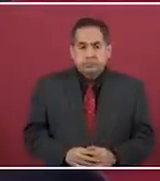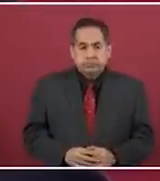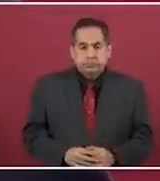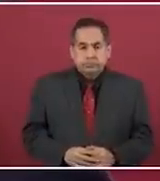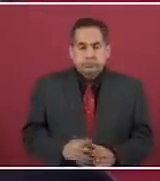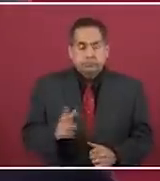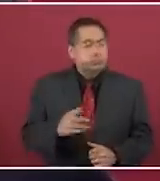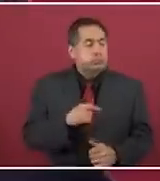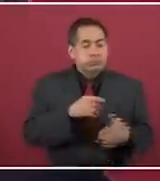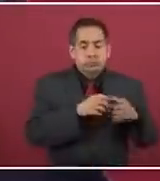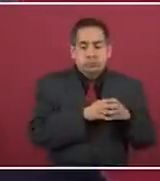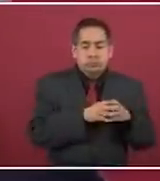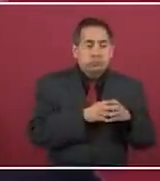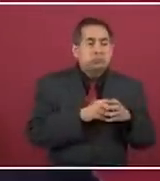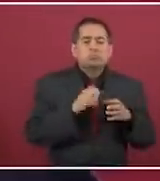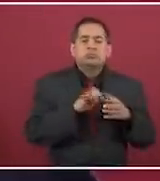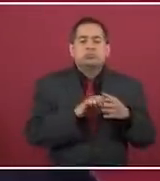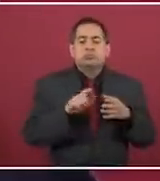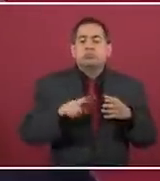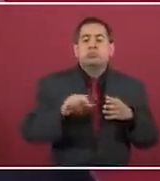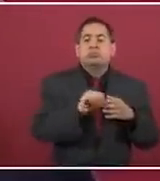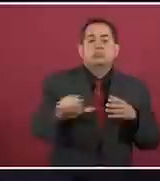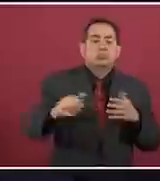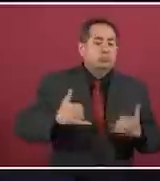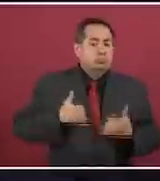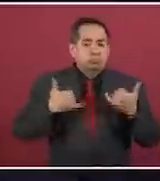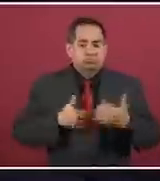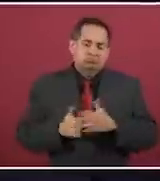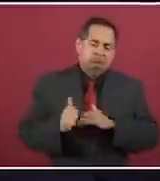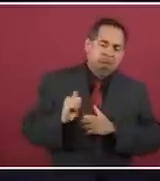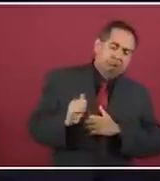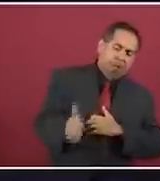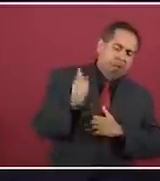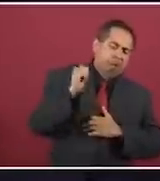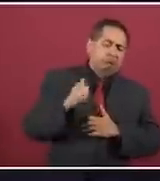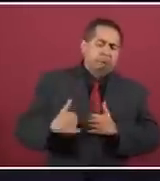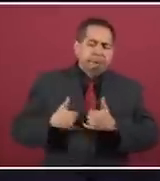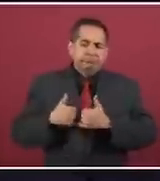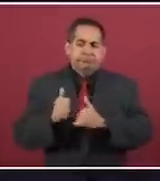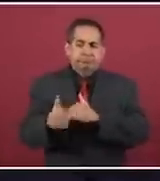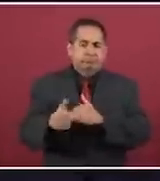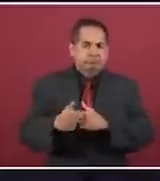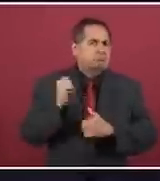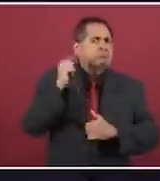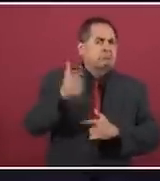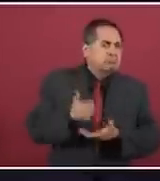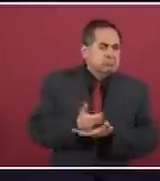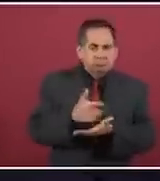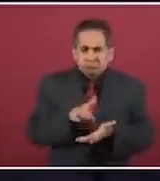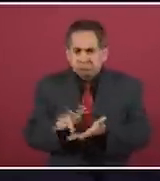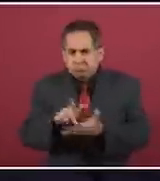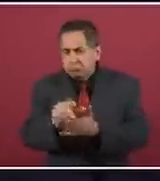se abandonó, por ejemplo, a los jóvenes. ¿Qué hicieron en favor de los jóvenes?